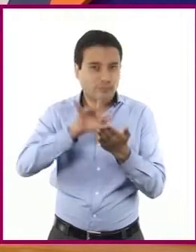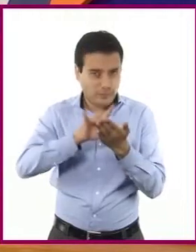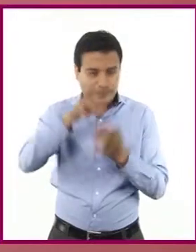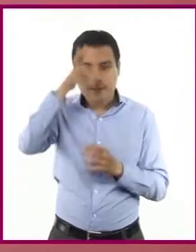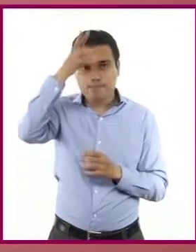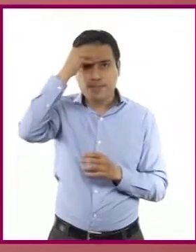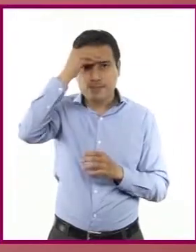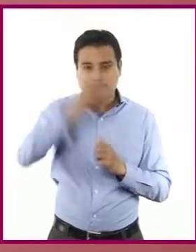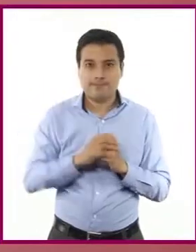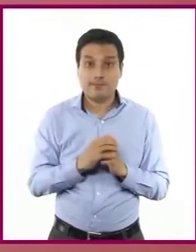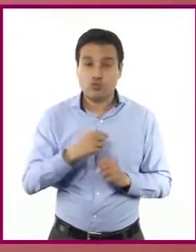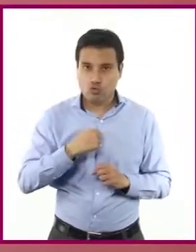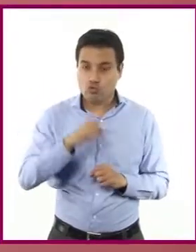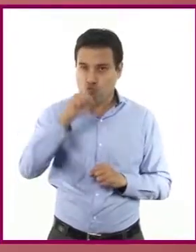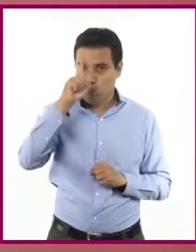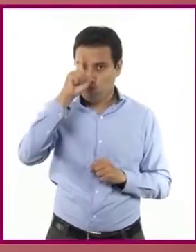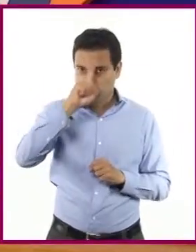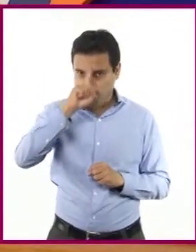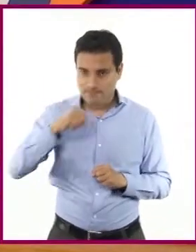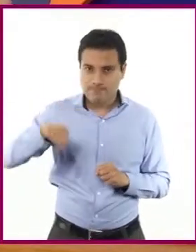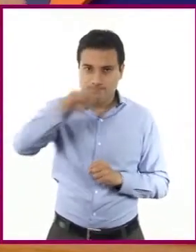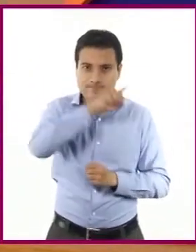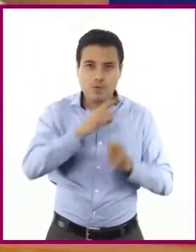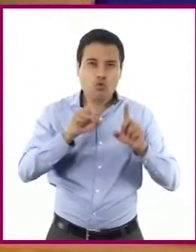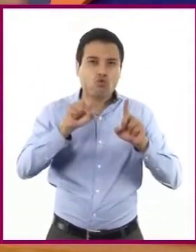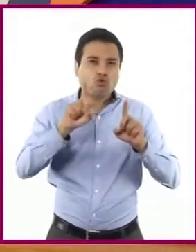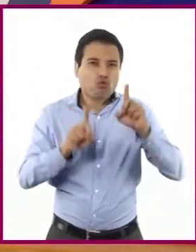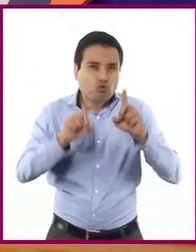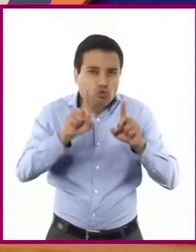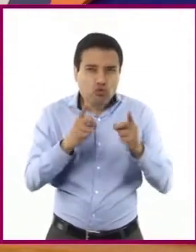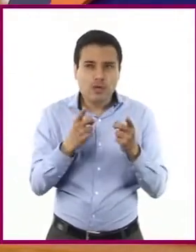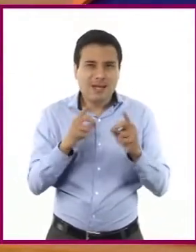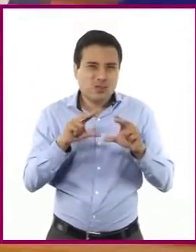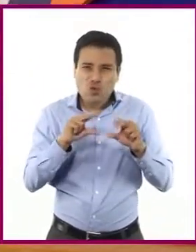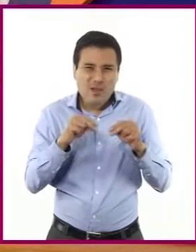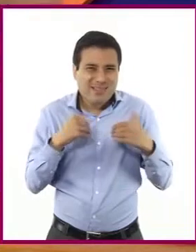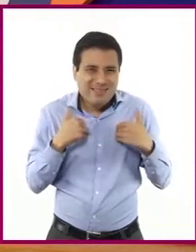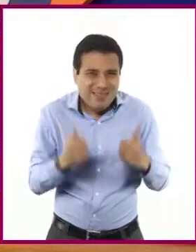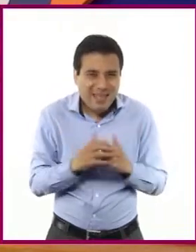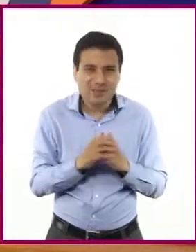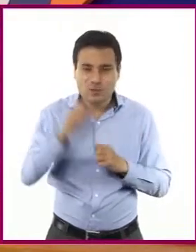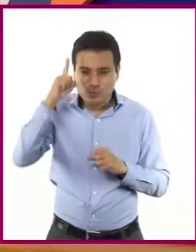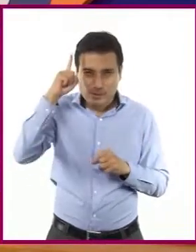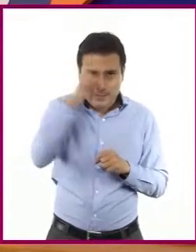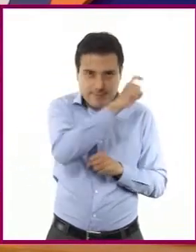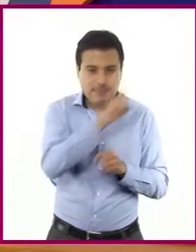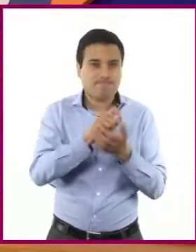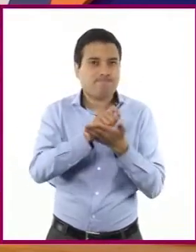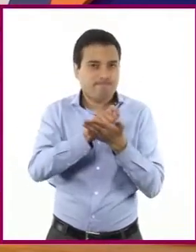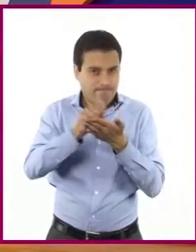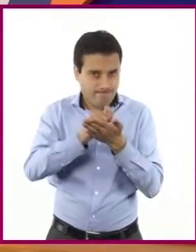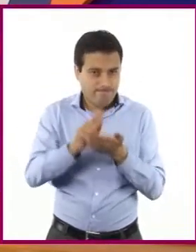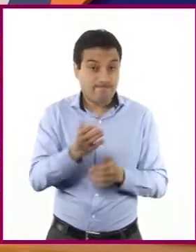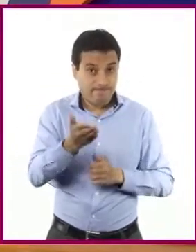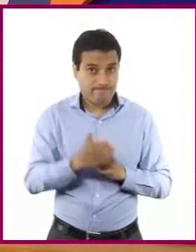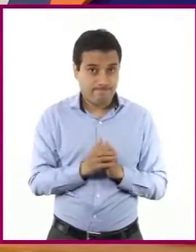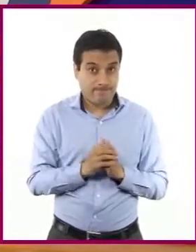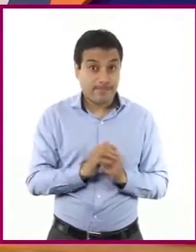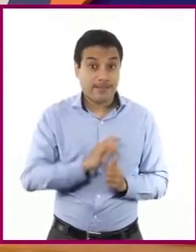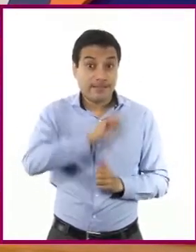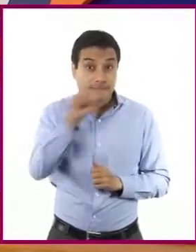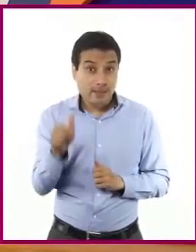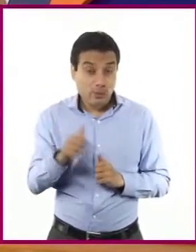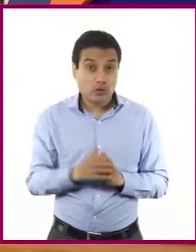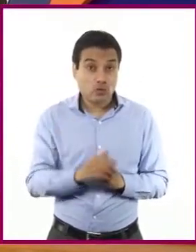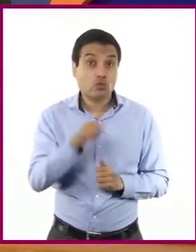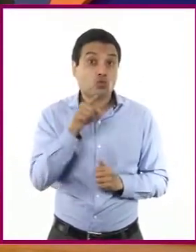conocimientos, así que les recomiendo llevar un registro de las dudas, de las inquietudes, de las dificultades que surjan, pues muchas de estas las podrán resolver